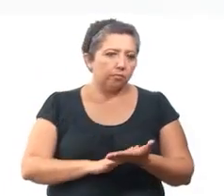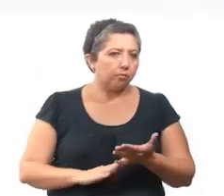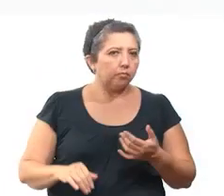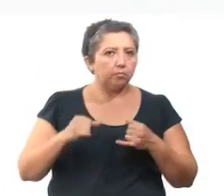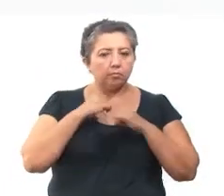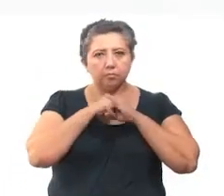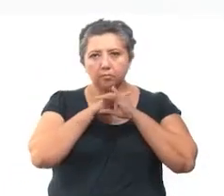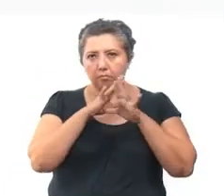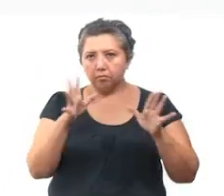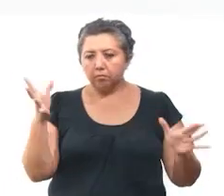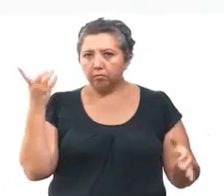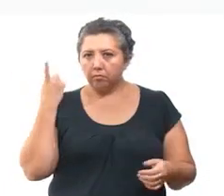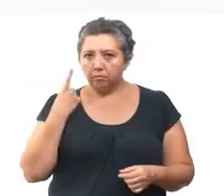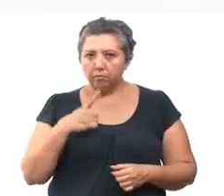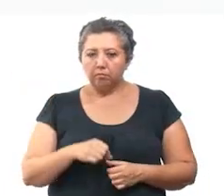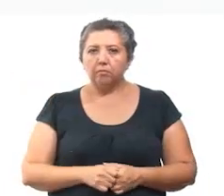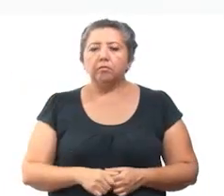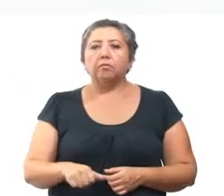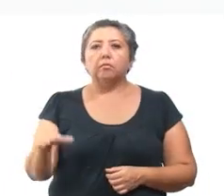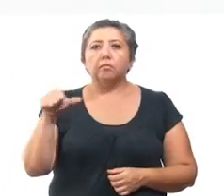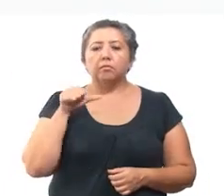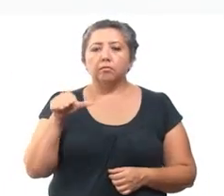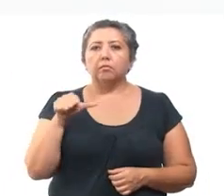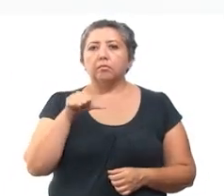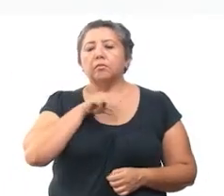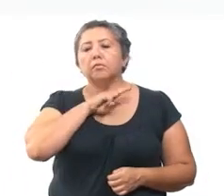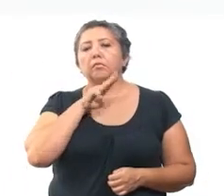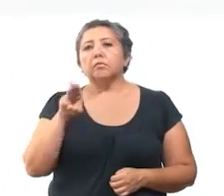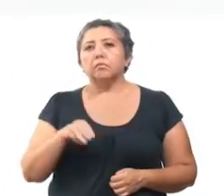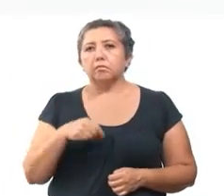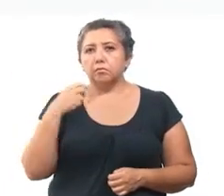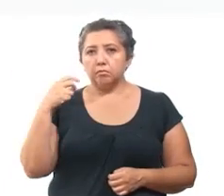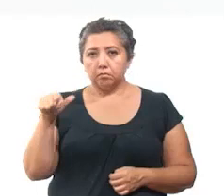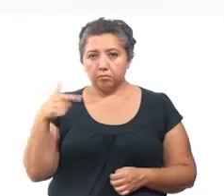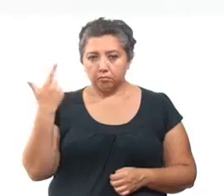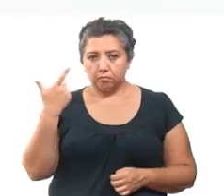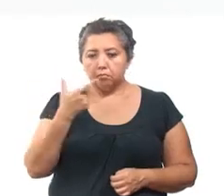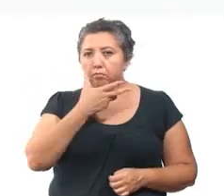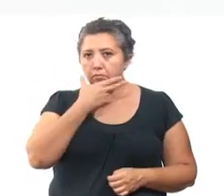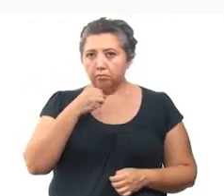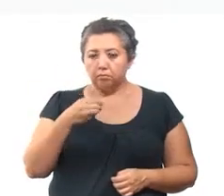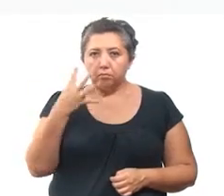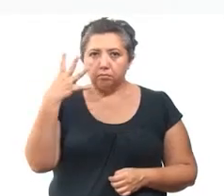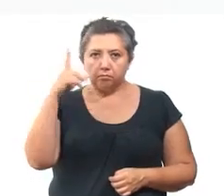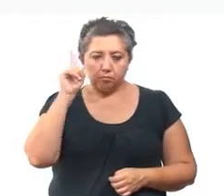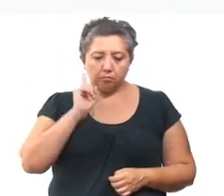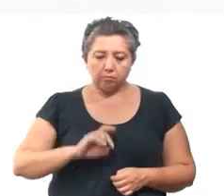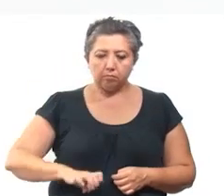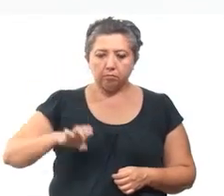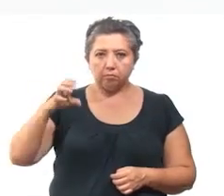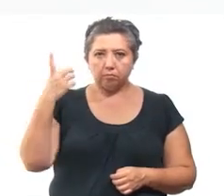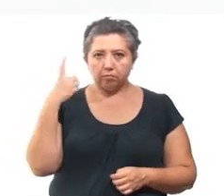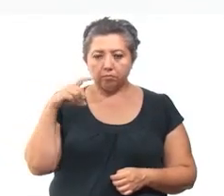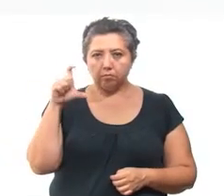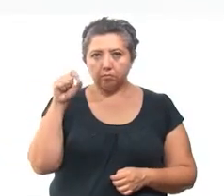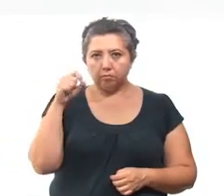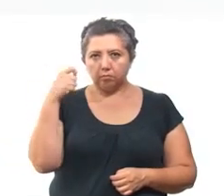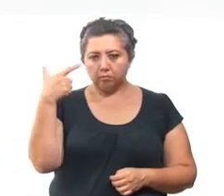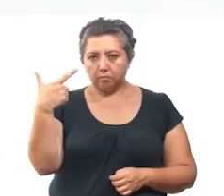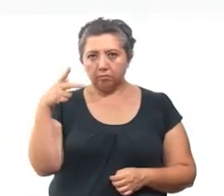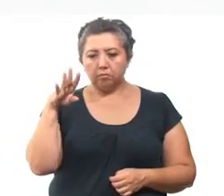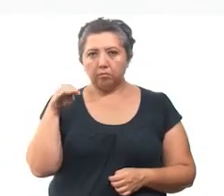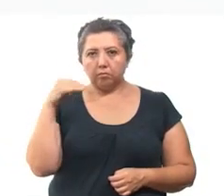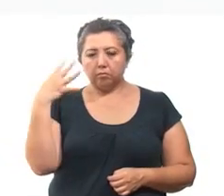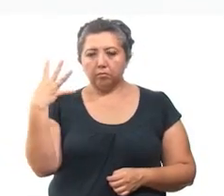Lamentablemente, en este parte médico informamos de 16 fallecimientos, 12 hombres y 4 mujeres, de un rango de edad de 27